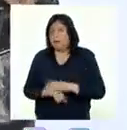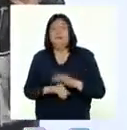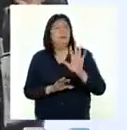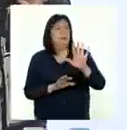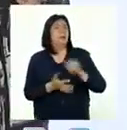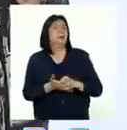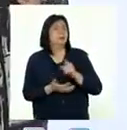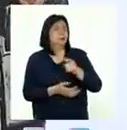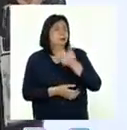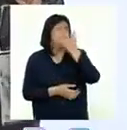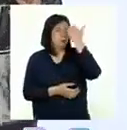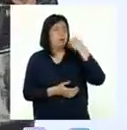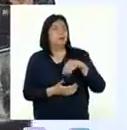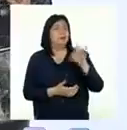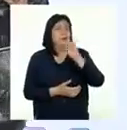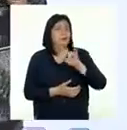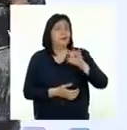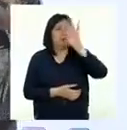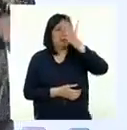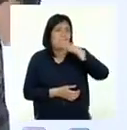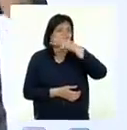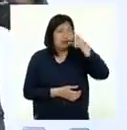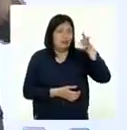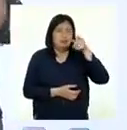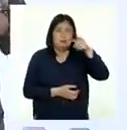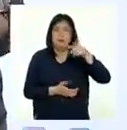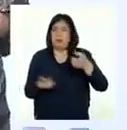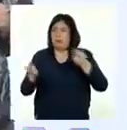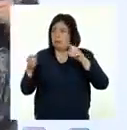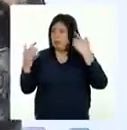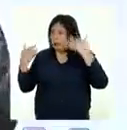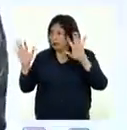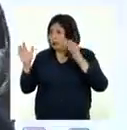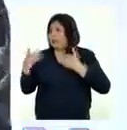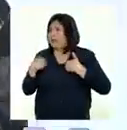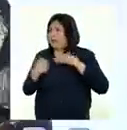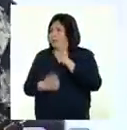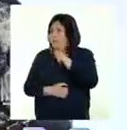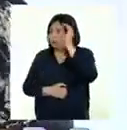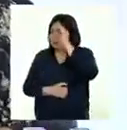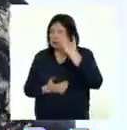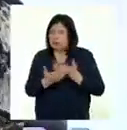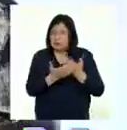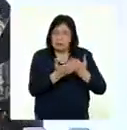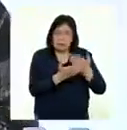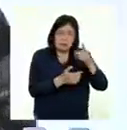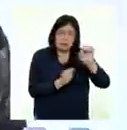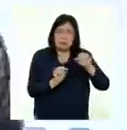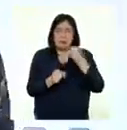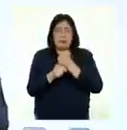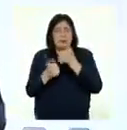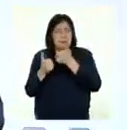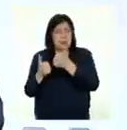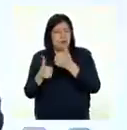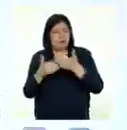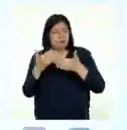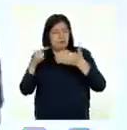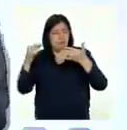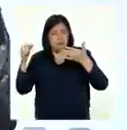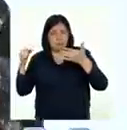No olvides utilizar la tabla que trabajamos el día de hoy y cuando tengas tu postura puedes verificar si tu trabajo va por buen